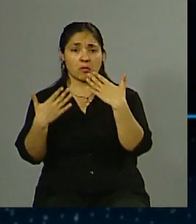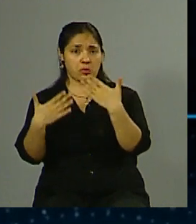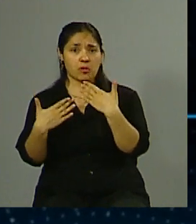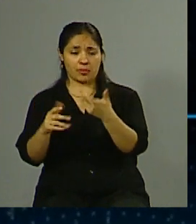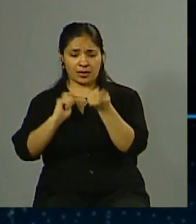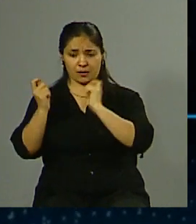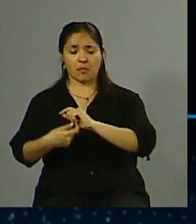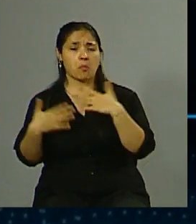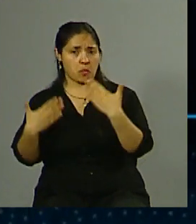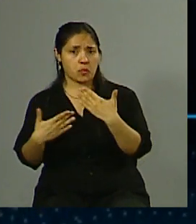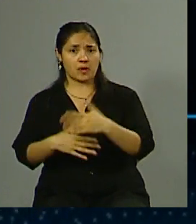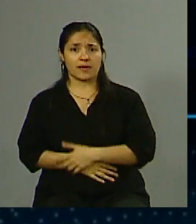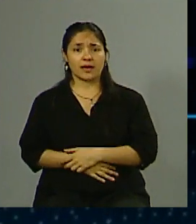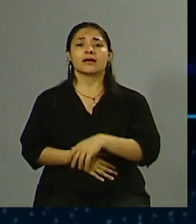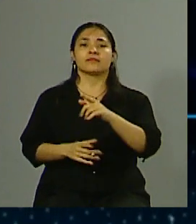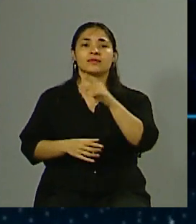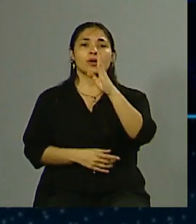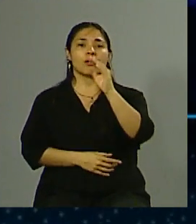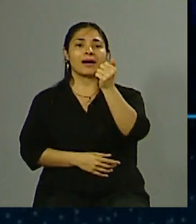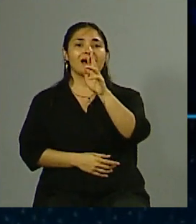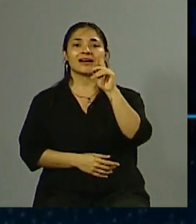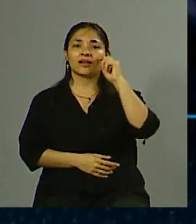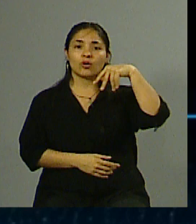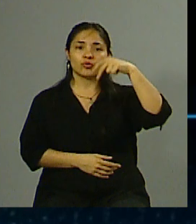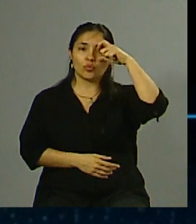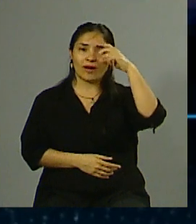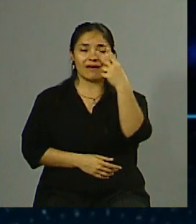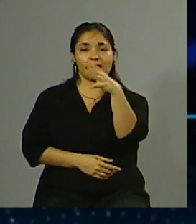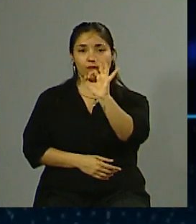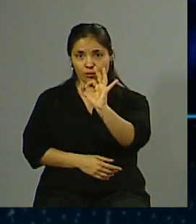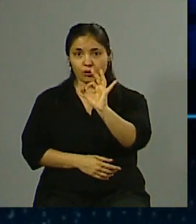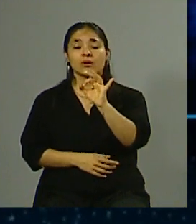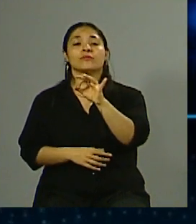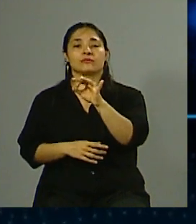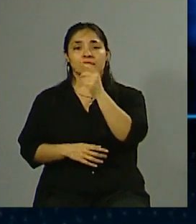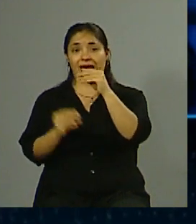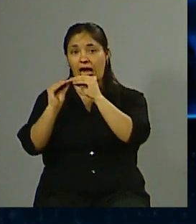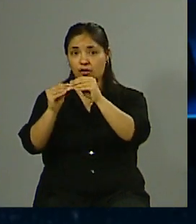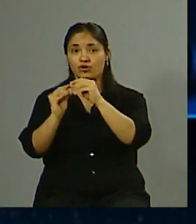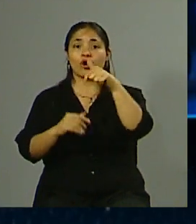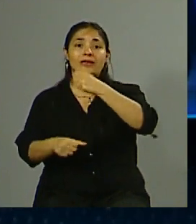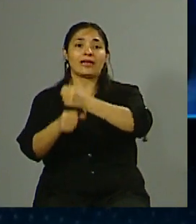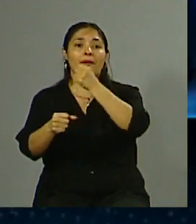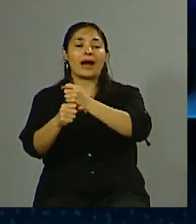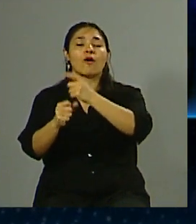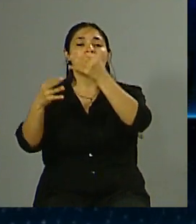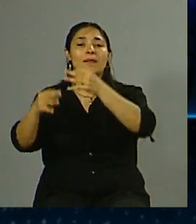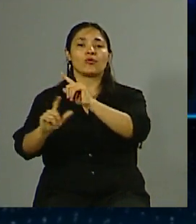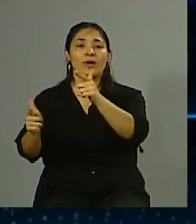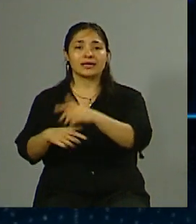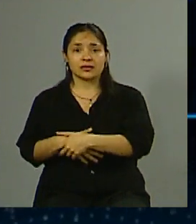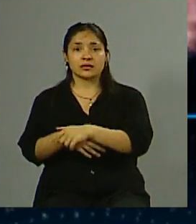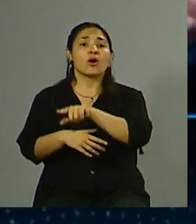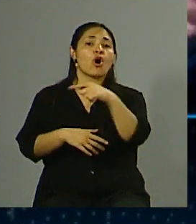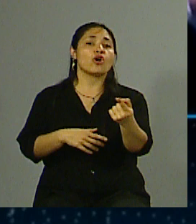además te cuento, el caso de Barrionuevo, mirá, hoy el empleo informal es más importante que el formal.